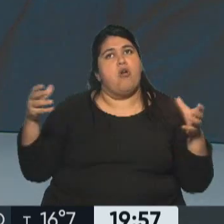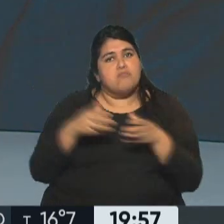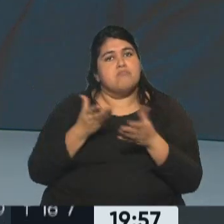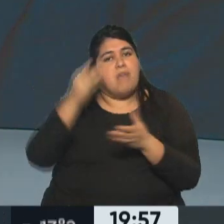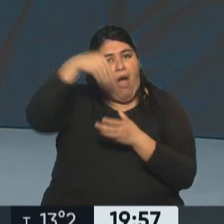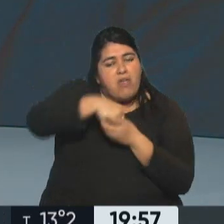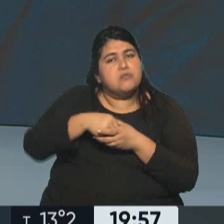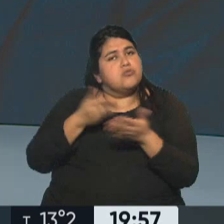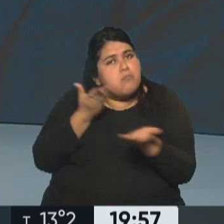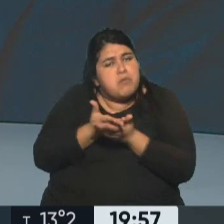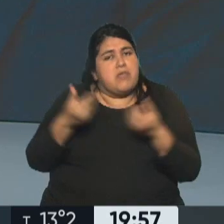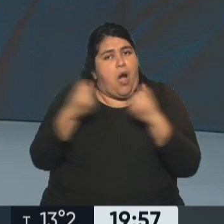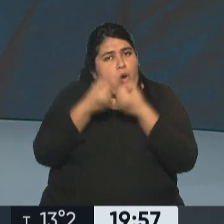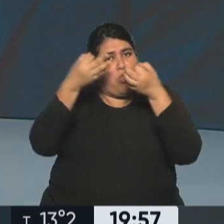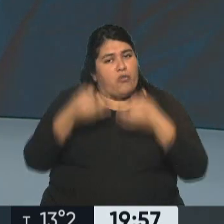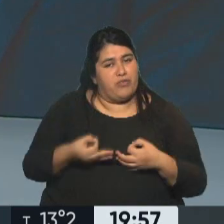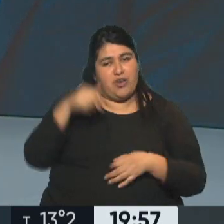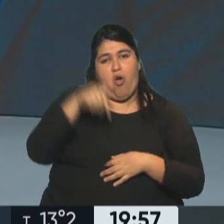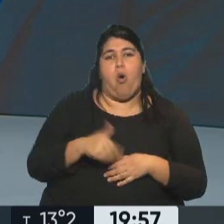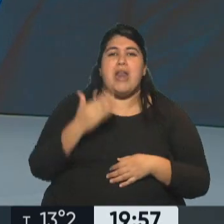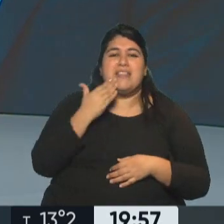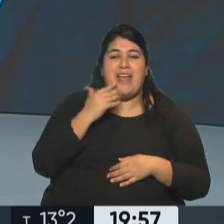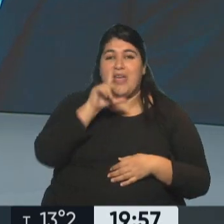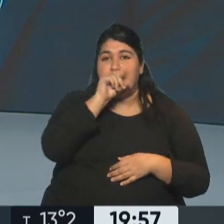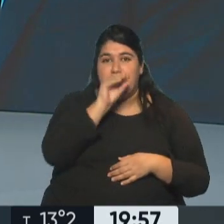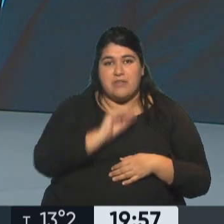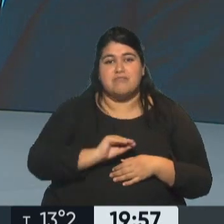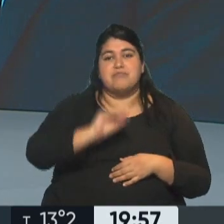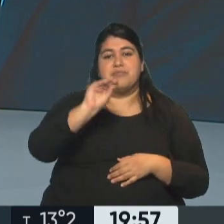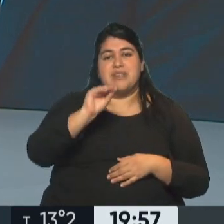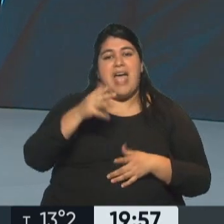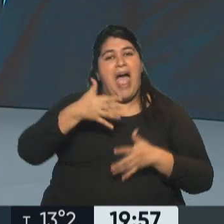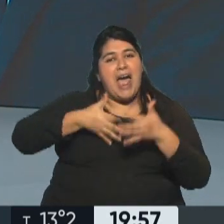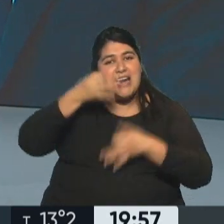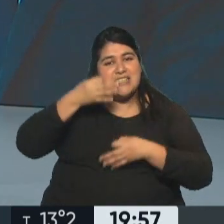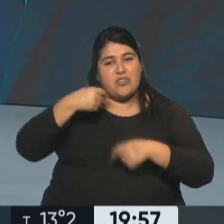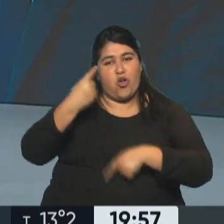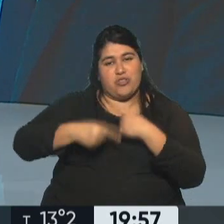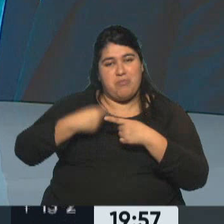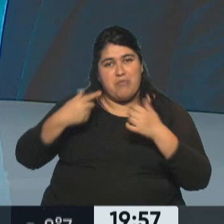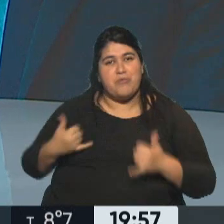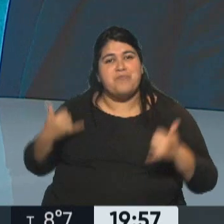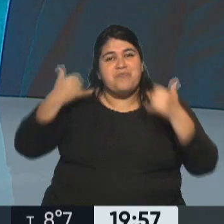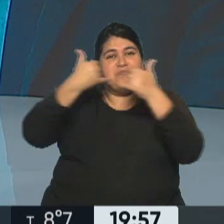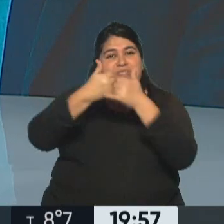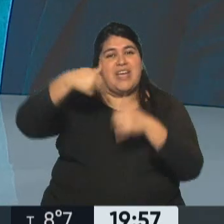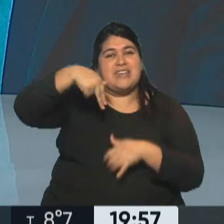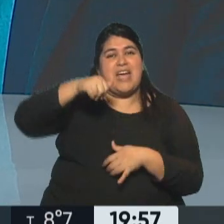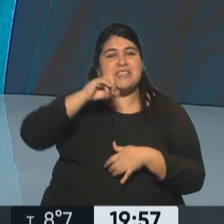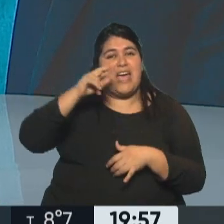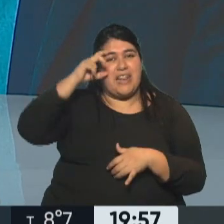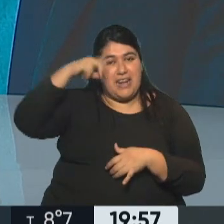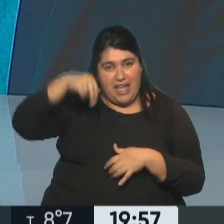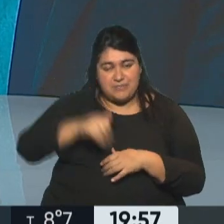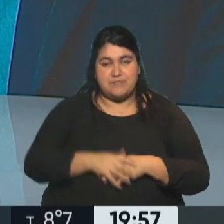refiere en la carta que fue difundida esta tarde a través de las redes sociales. Y para seguir analizando el tema y lo que viene, volvemos a comunicarnos con Nazarena Lomagno. Nasa.